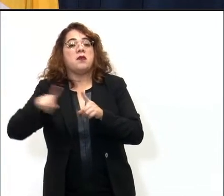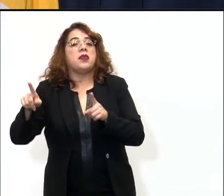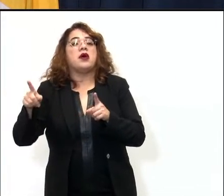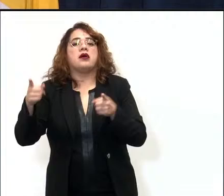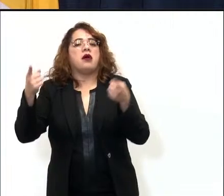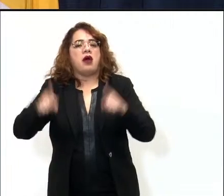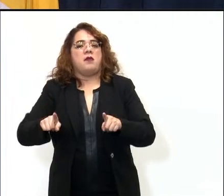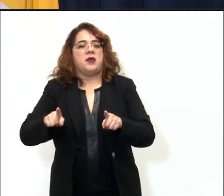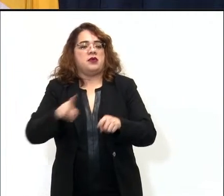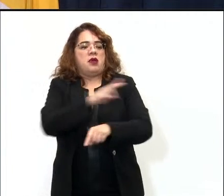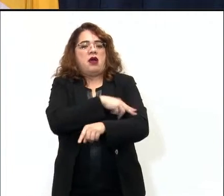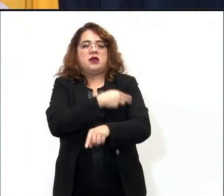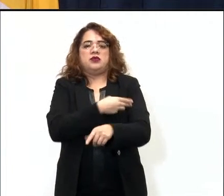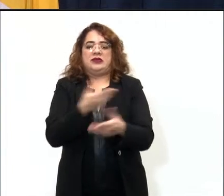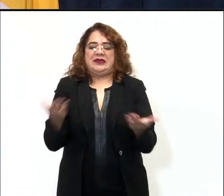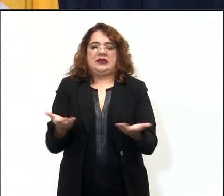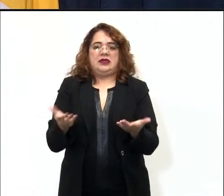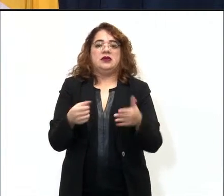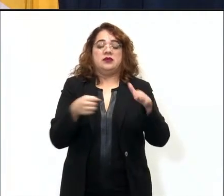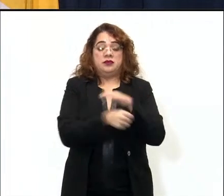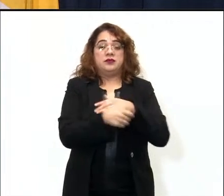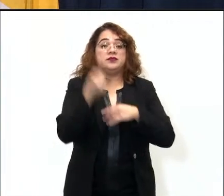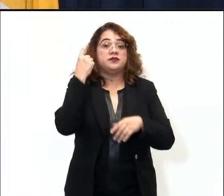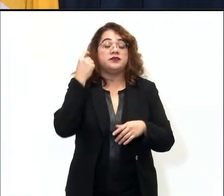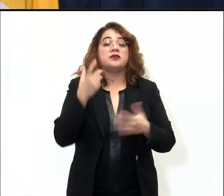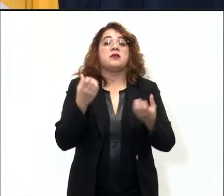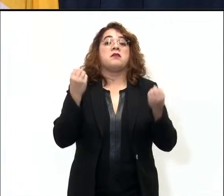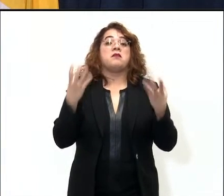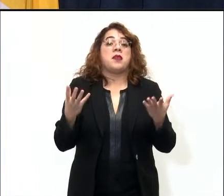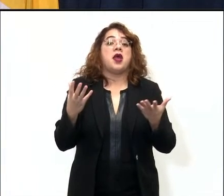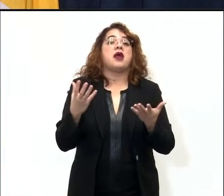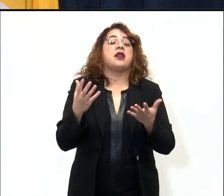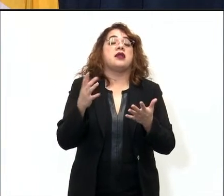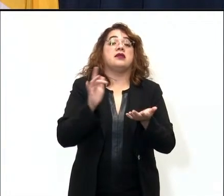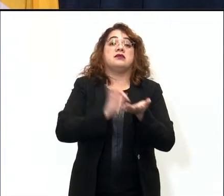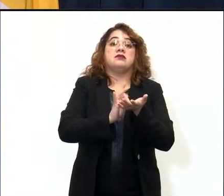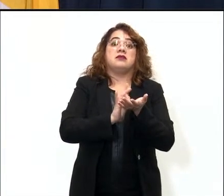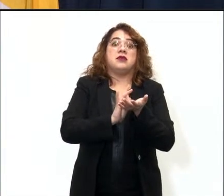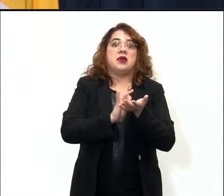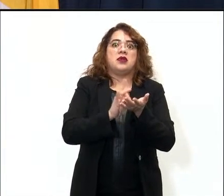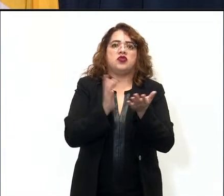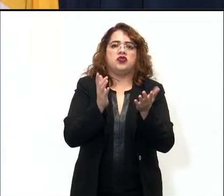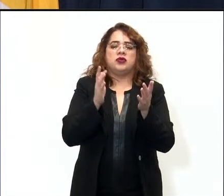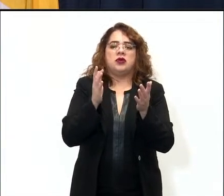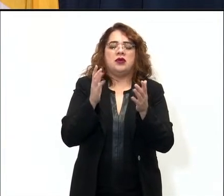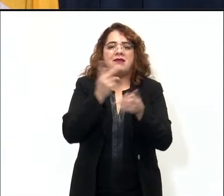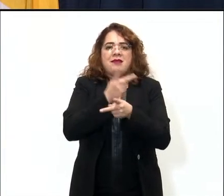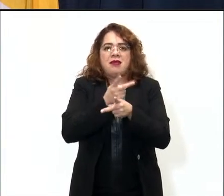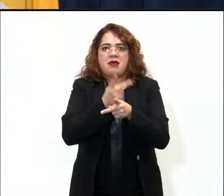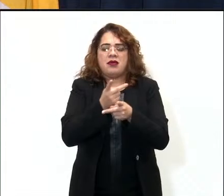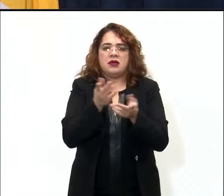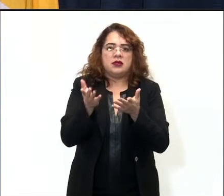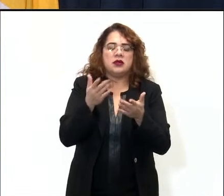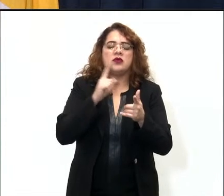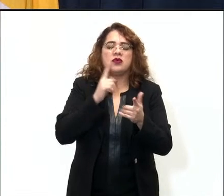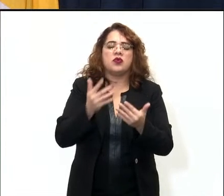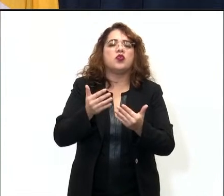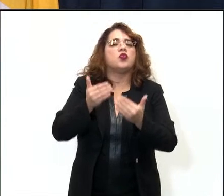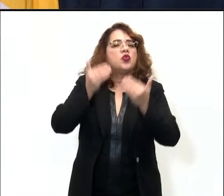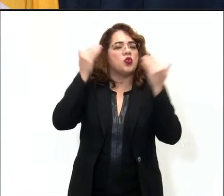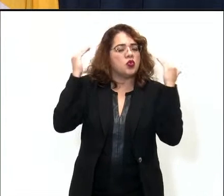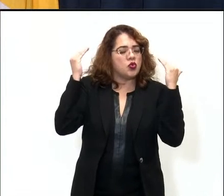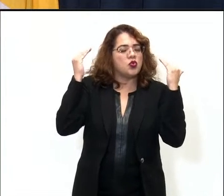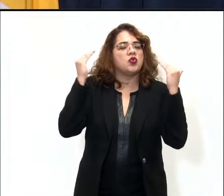Los sistemas de salud regionales están presionados por el aumento de pacientes de COVID, pero esta semana el